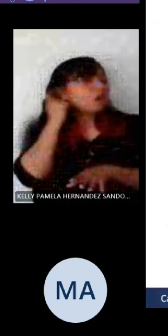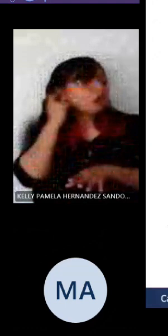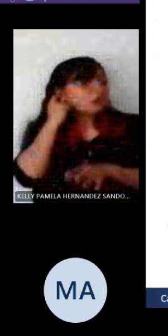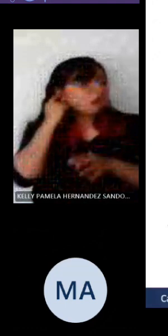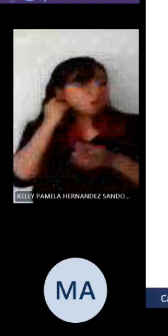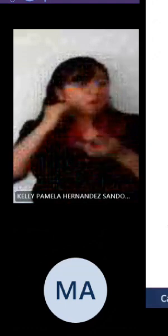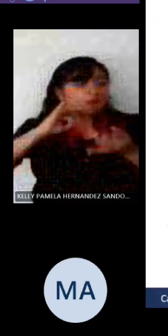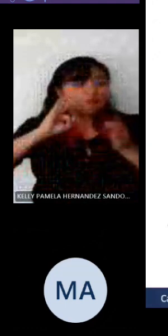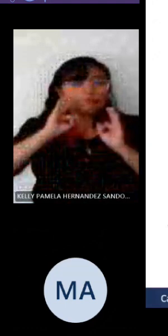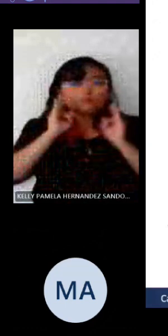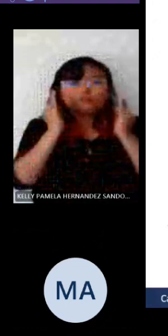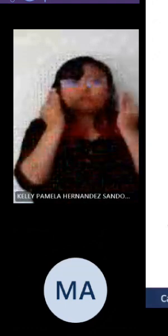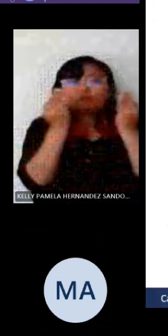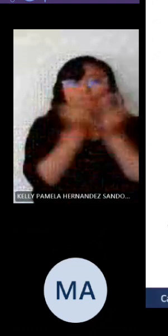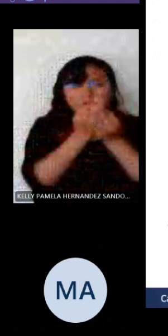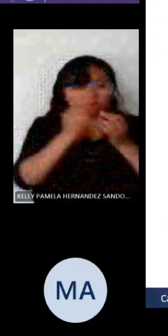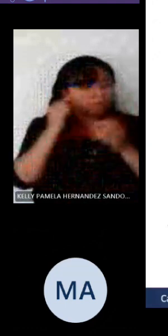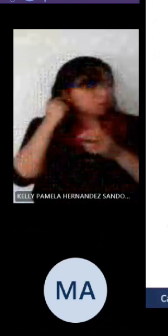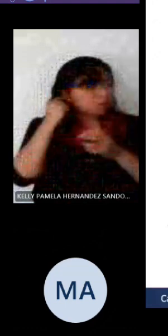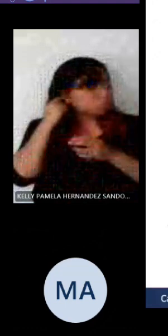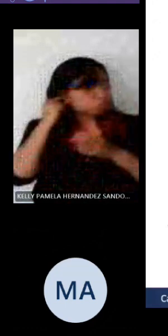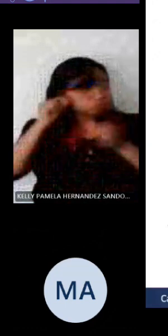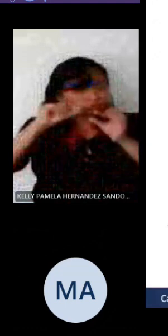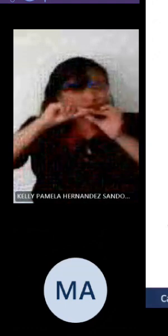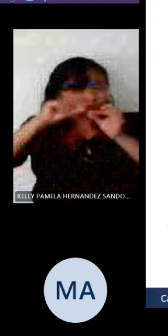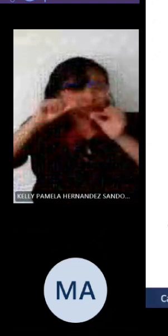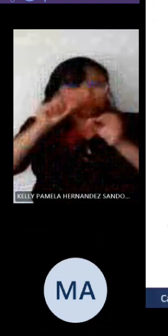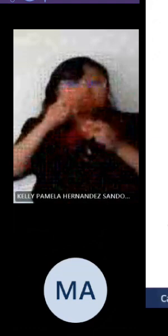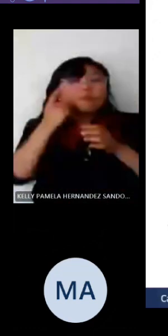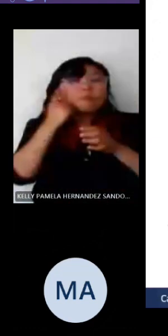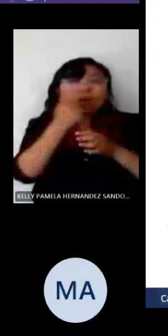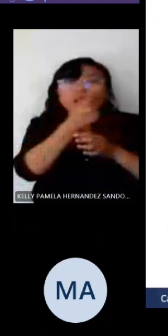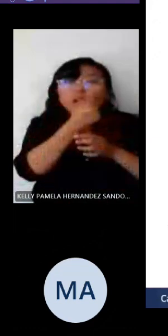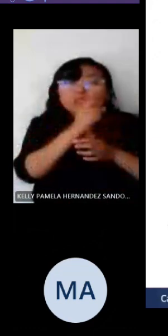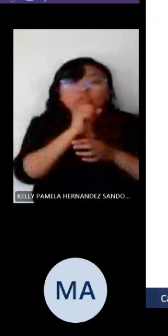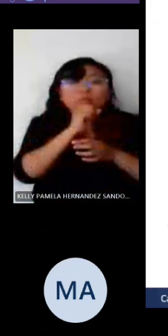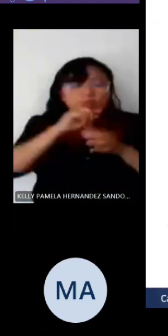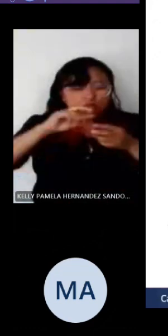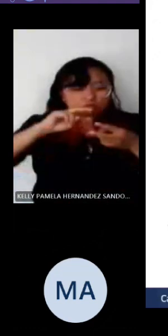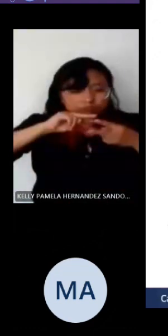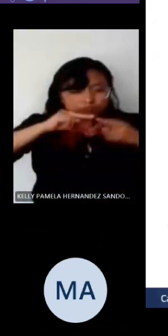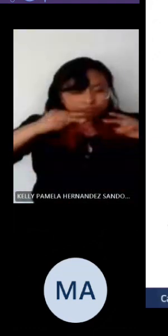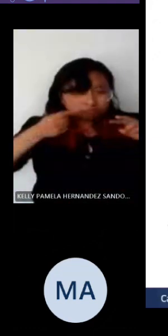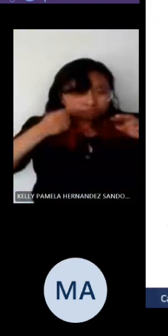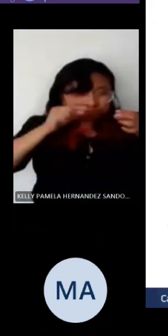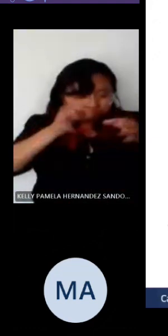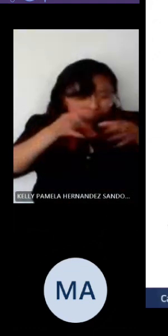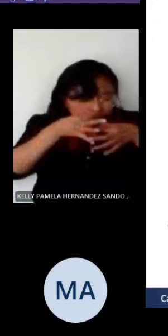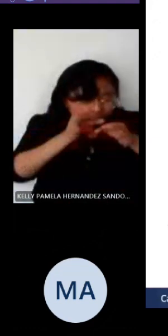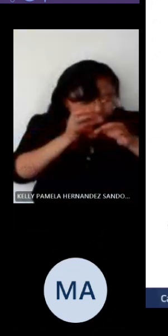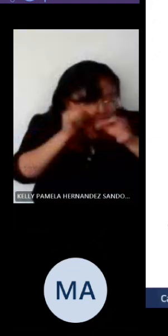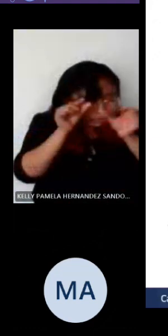también, de alguna manera, las células de la retina, pues vemos que están conformados por estas